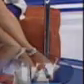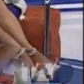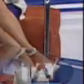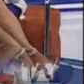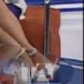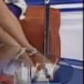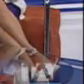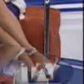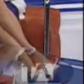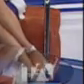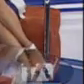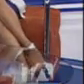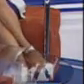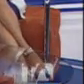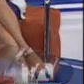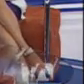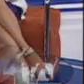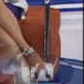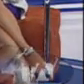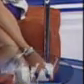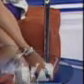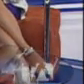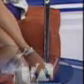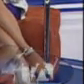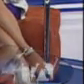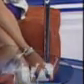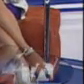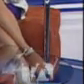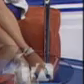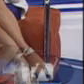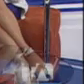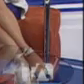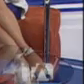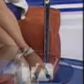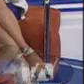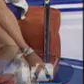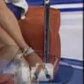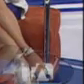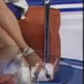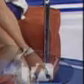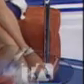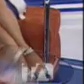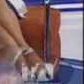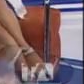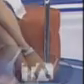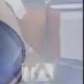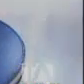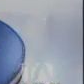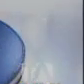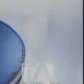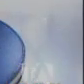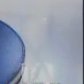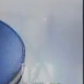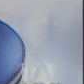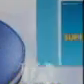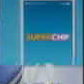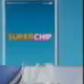Por aquí concluimos la información de la mañana. Que tenga un buen día, póngale mucho ánimo para empezar bien esta semana. Así es, feliz inicio de